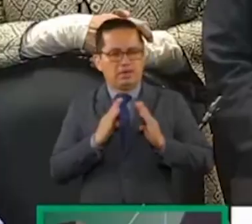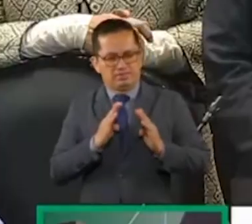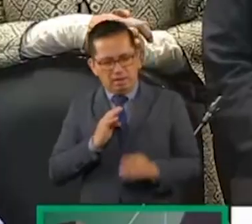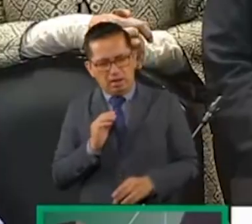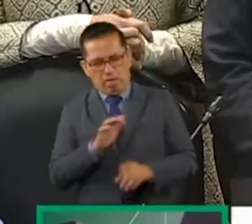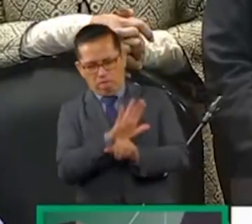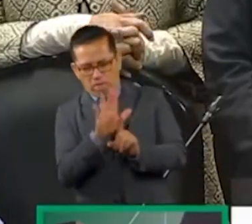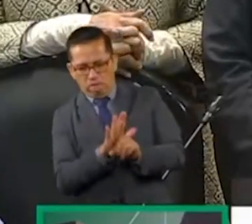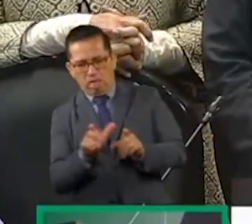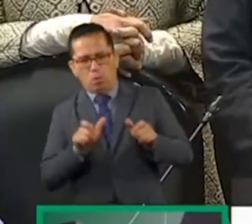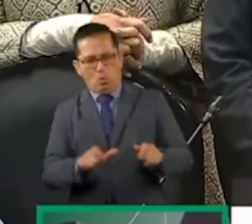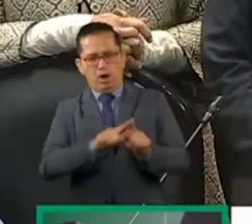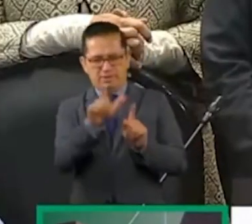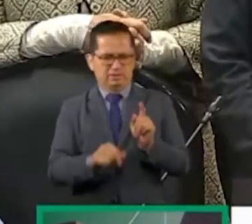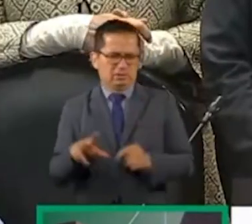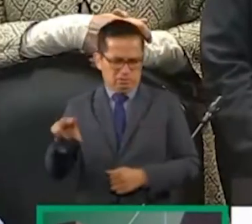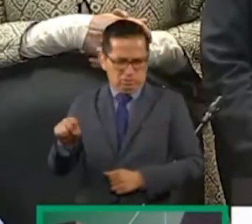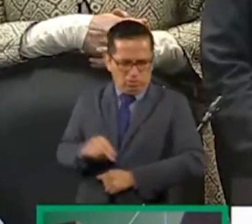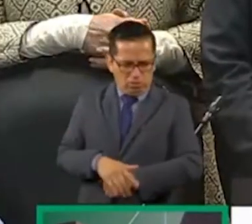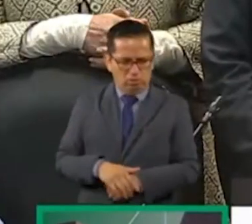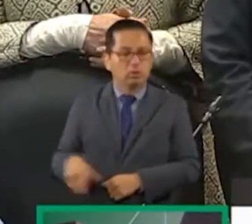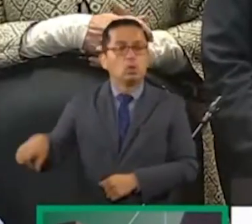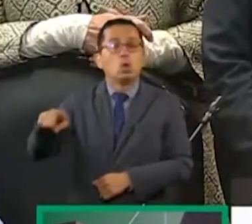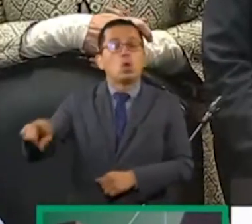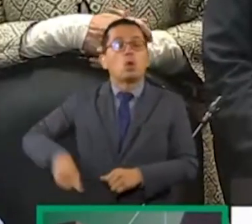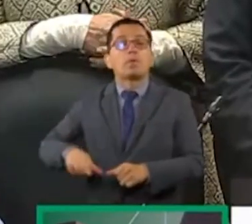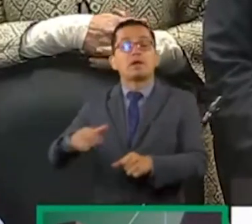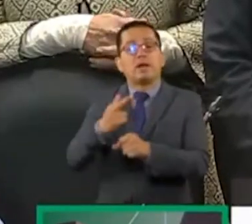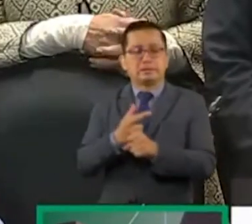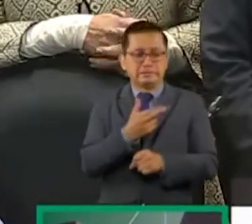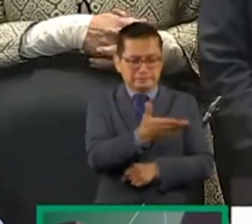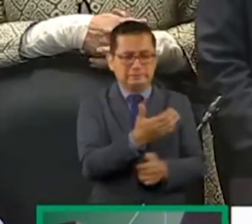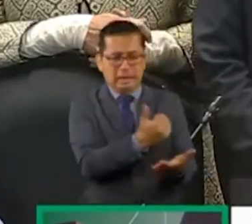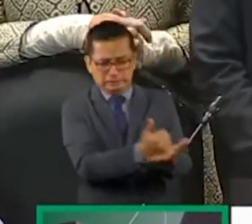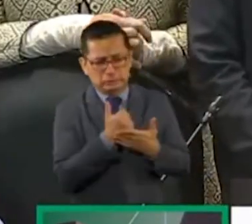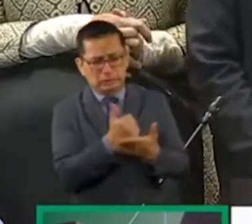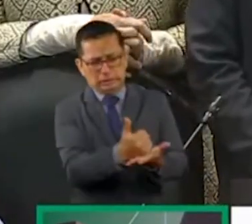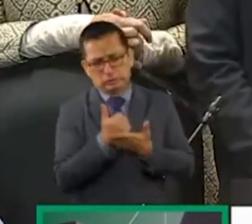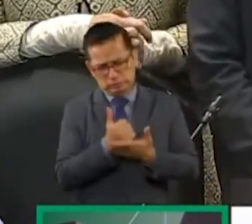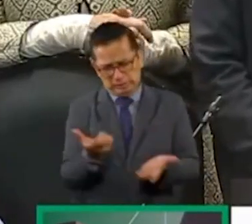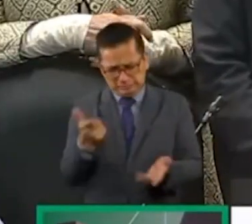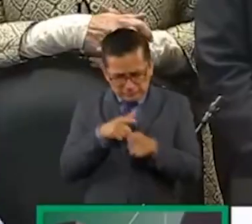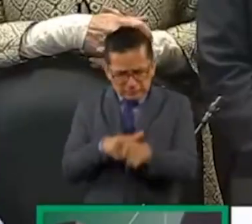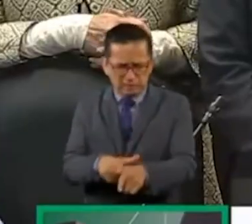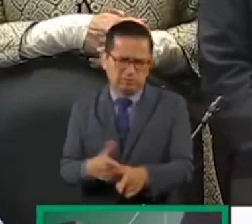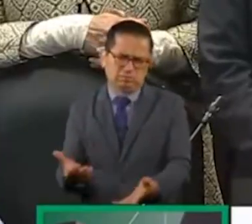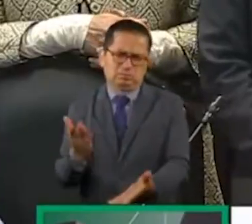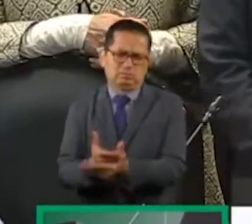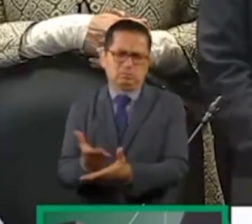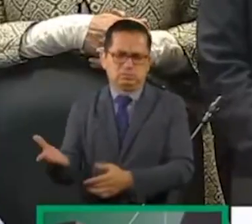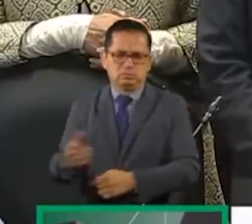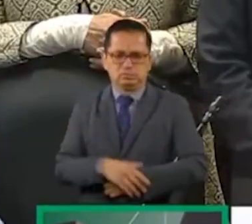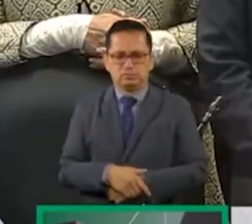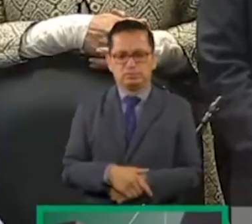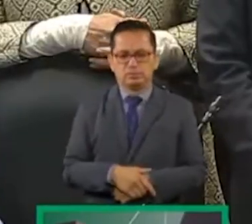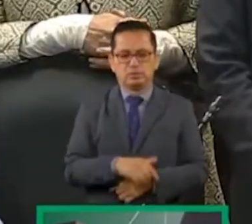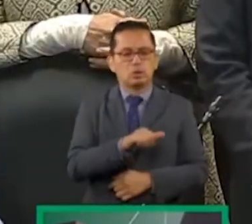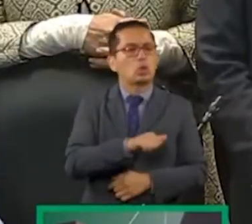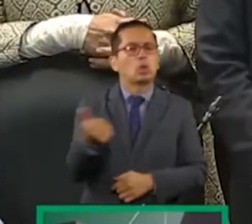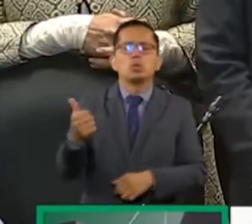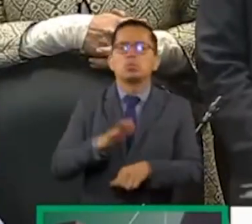sus gobernadores despacito sigan pidiendo el apoyo de la Guardia y del Ejército. ¿Quién más?